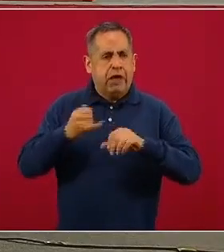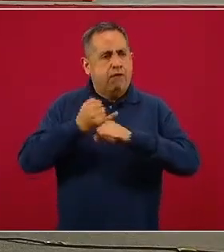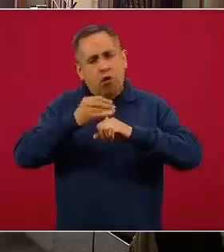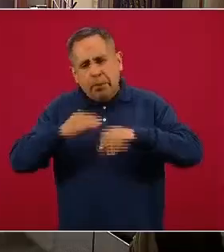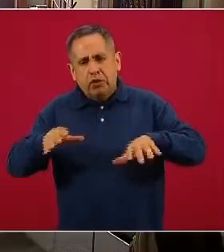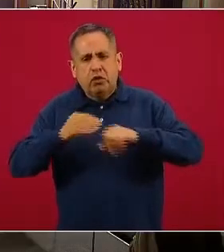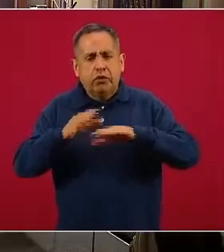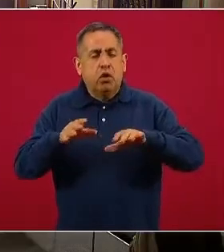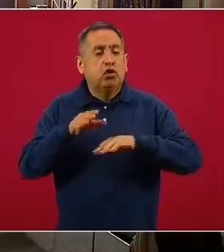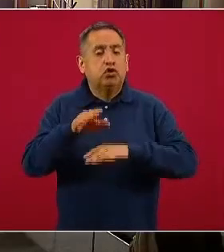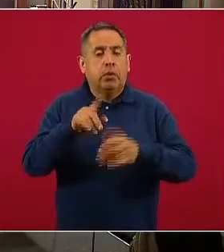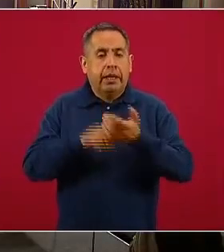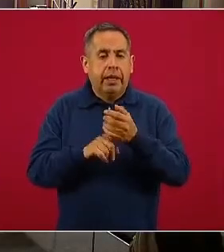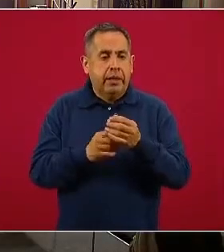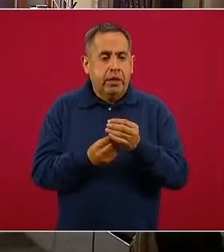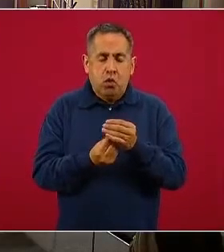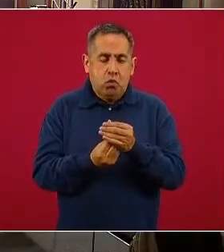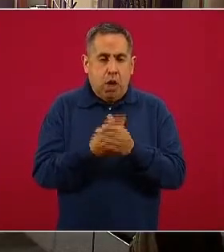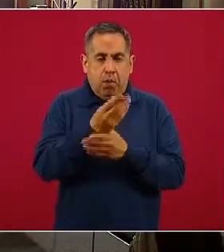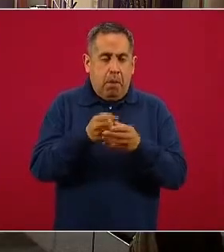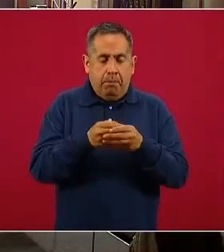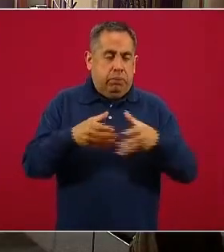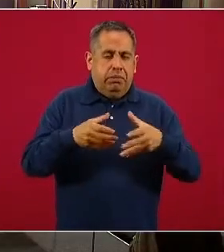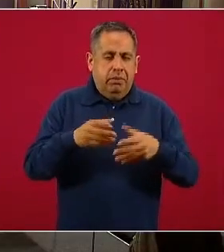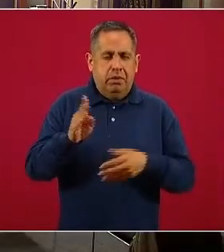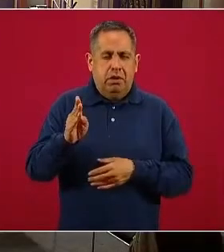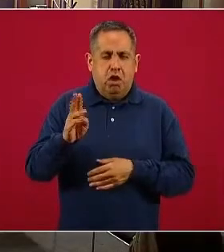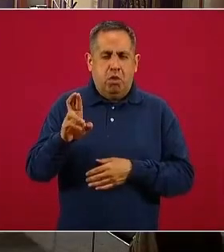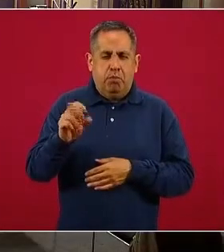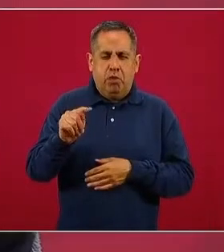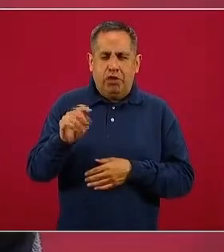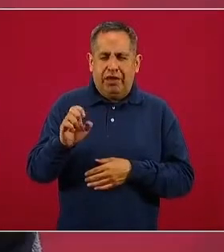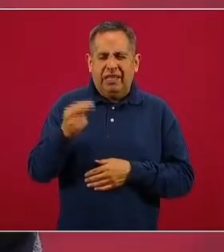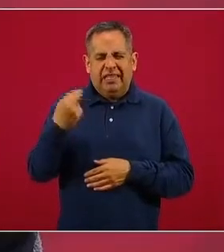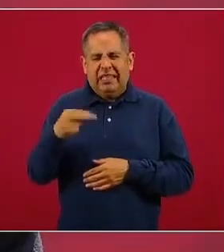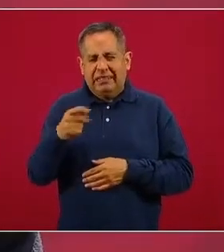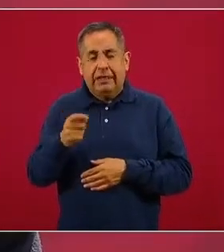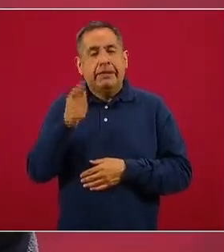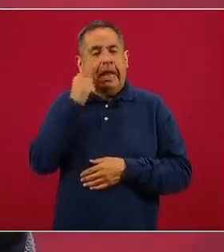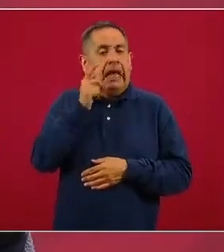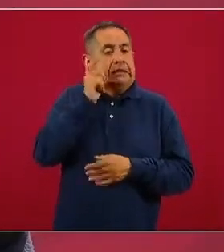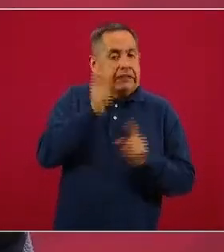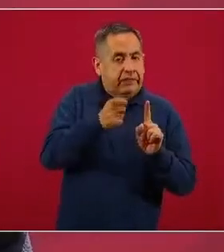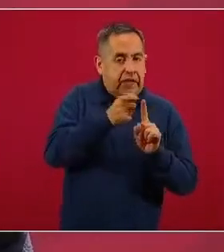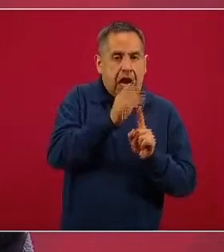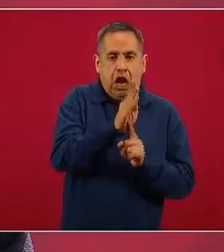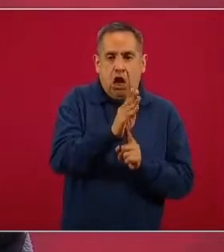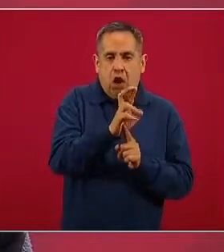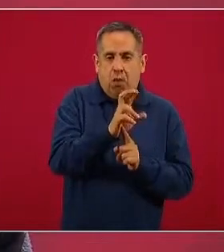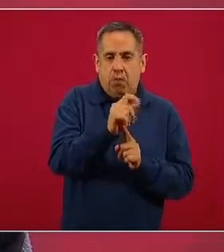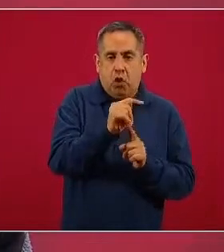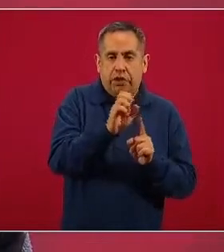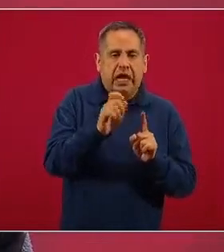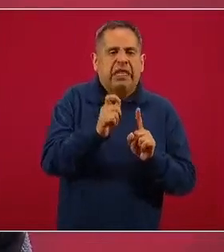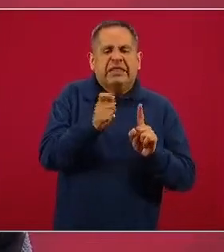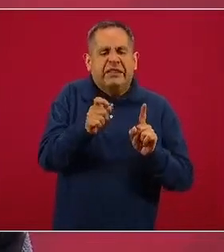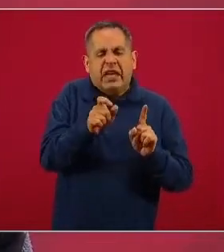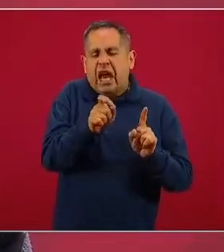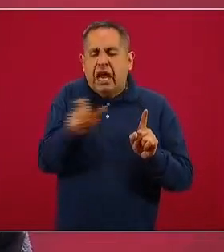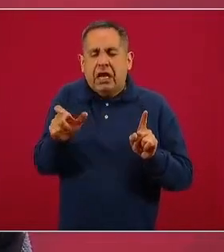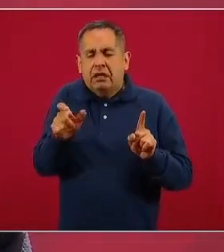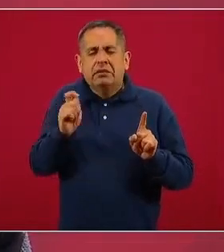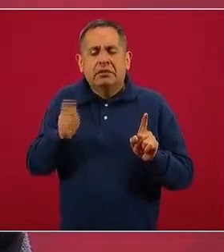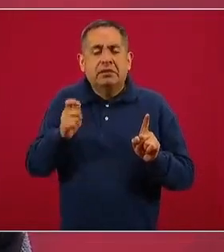información en relación al estudio de brotes. El brote como tal tiene una definición técnica. y la definición técnica, es decir,